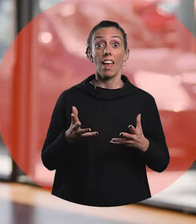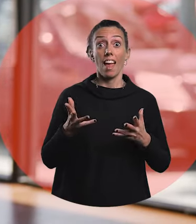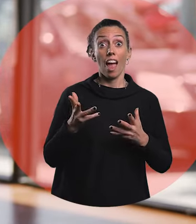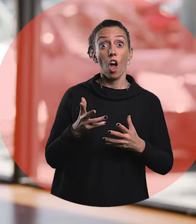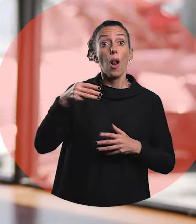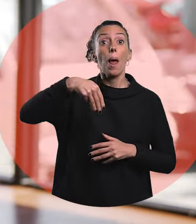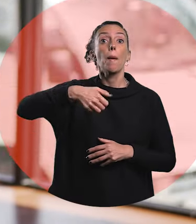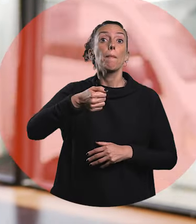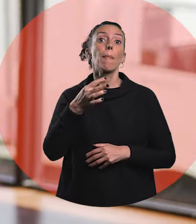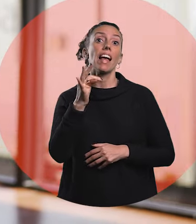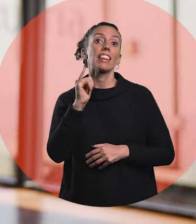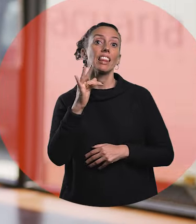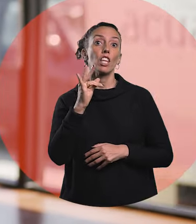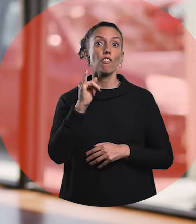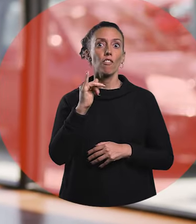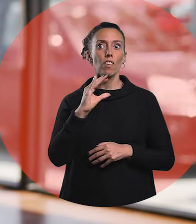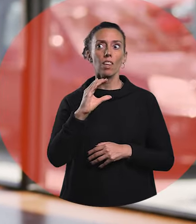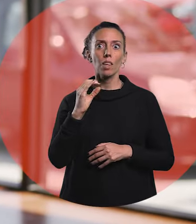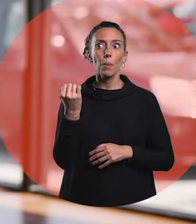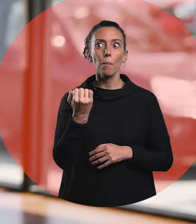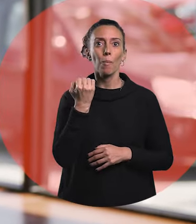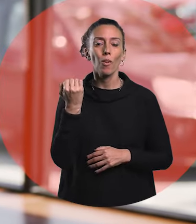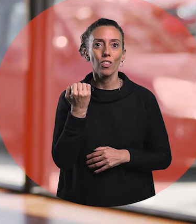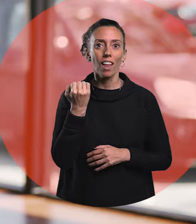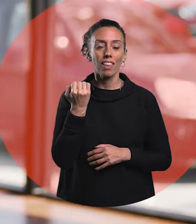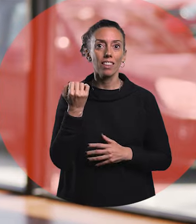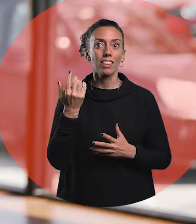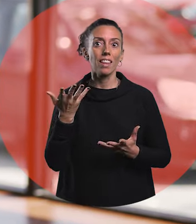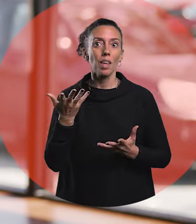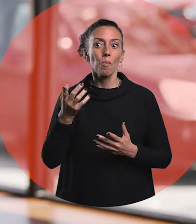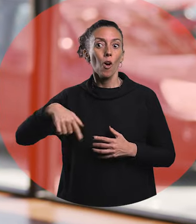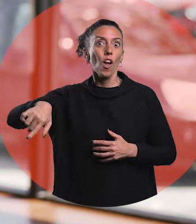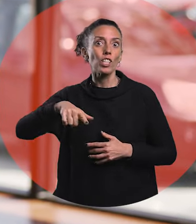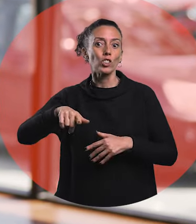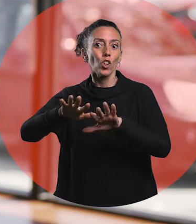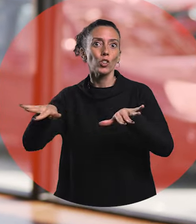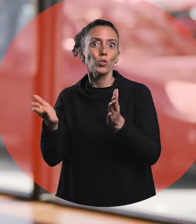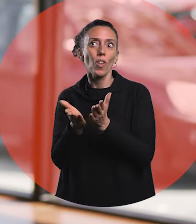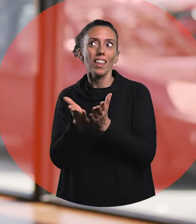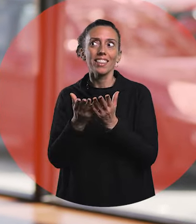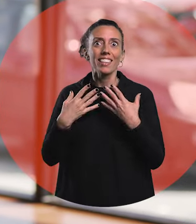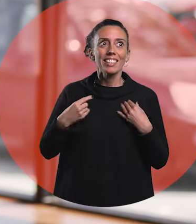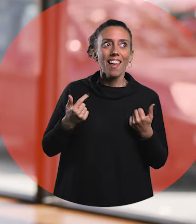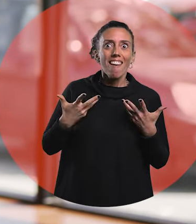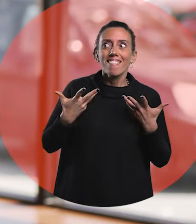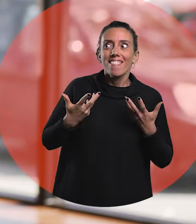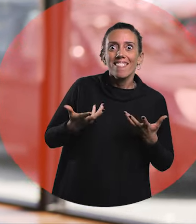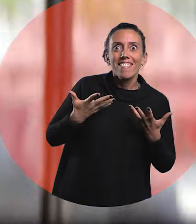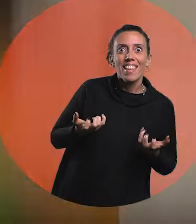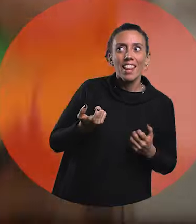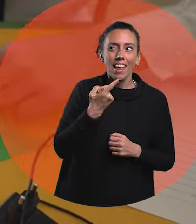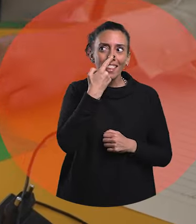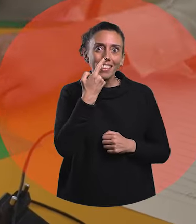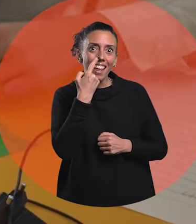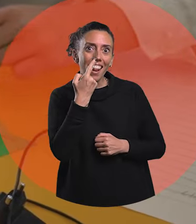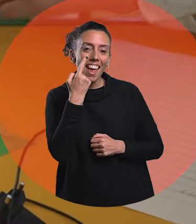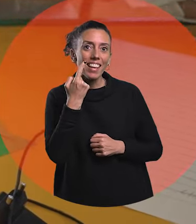nos hemos destacado con Matific, porque es una manera de que los chiquilines se entusiasman